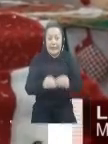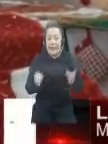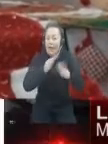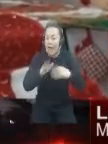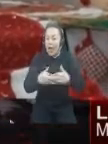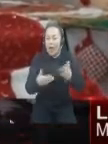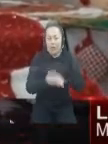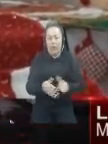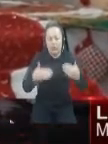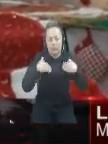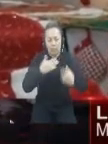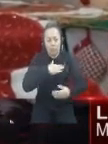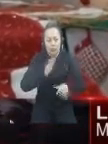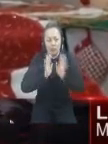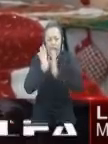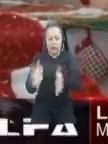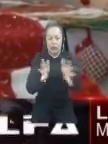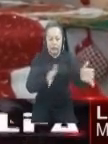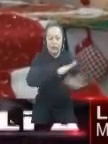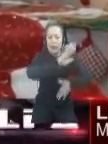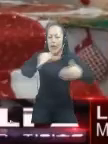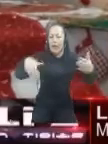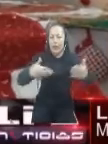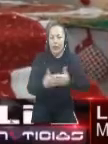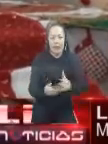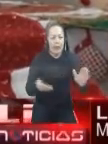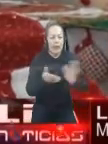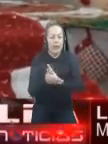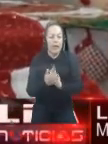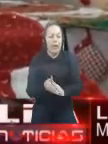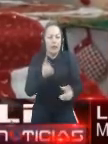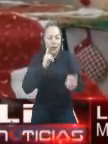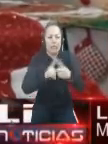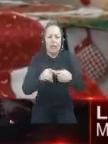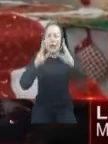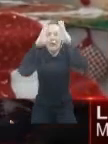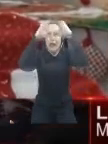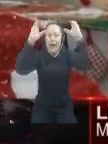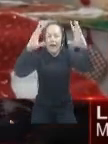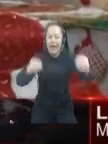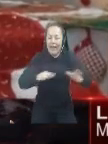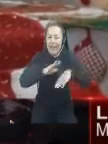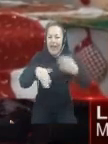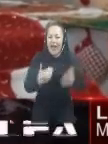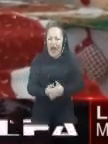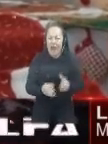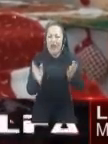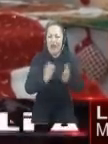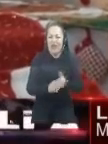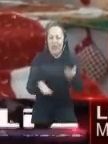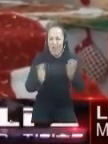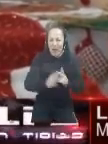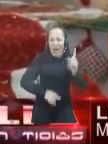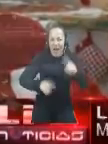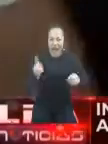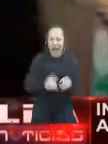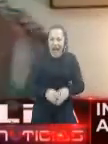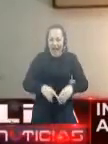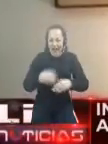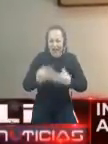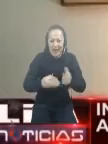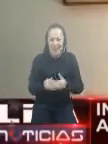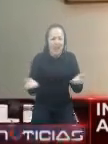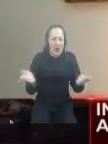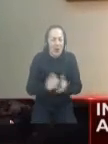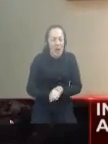les enseñé todo lo referido a la Navidad, como fuegos de baño, centros